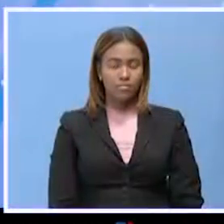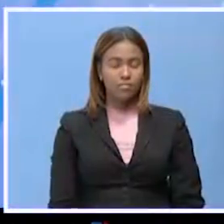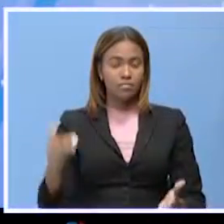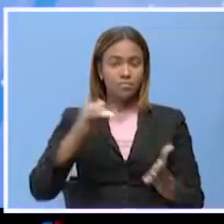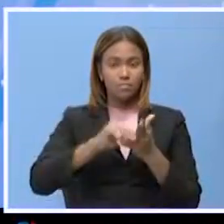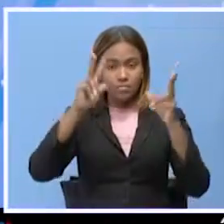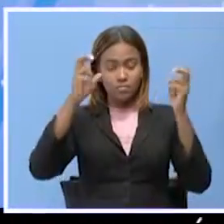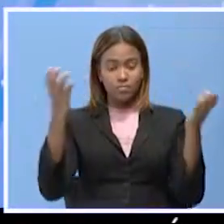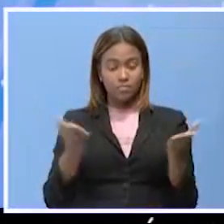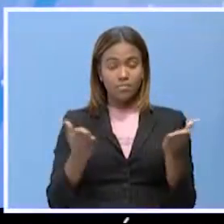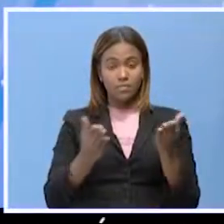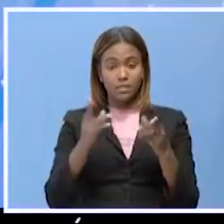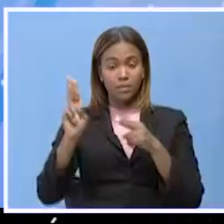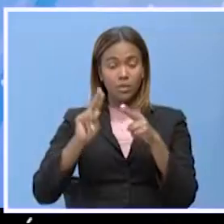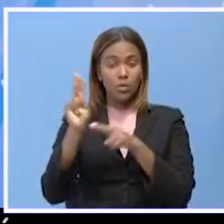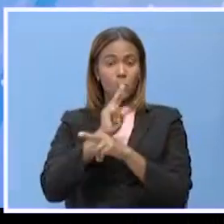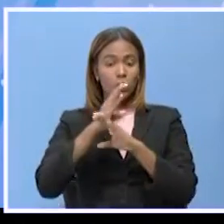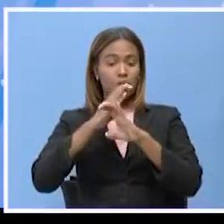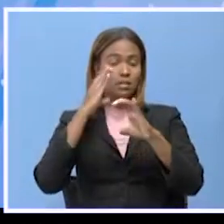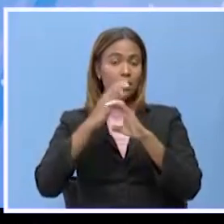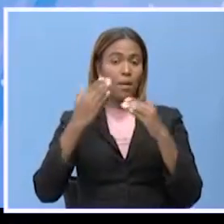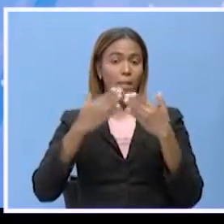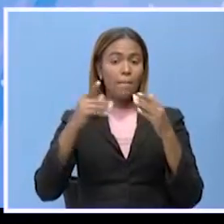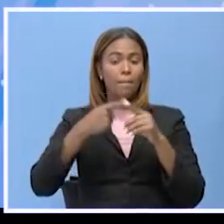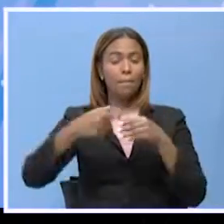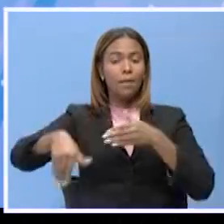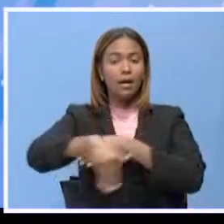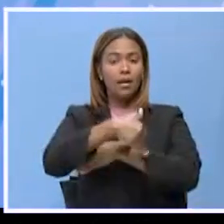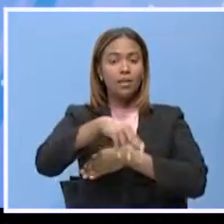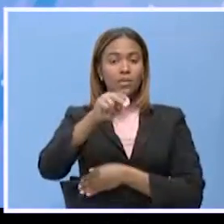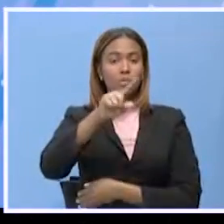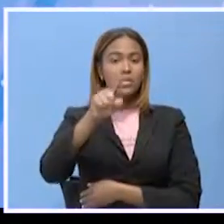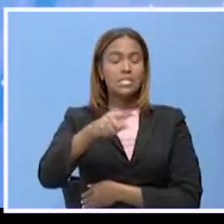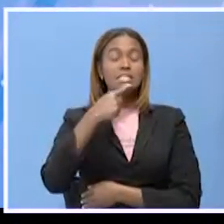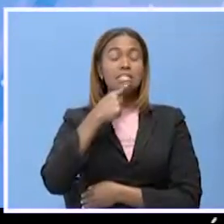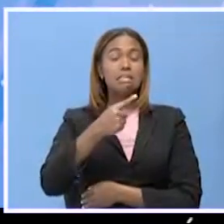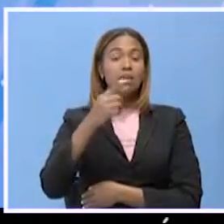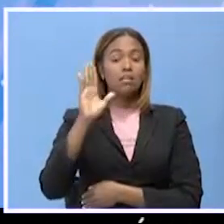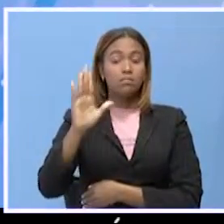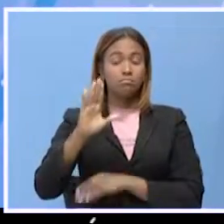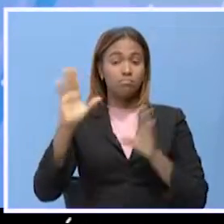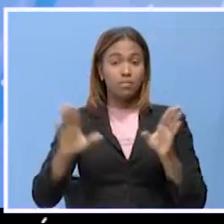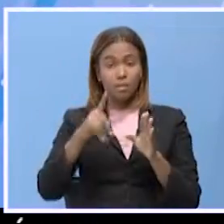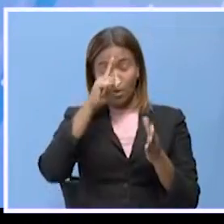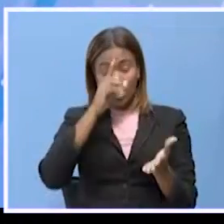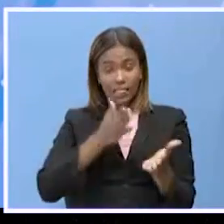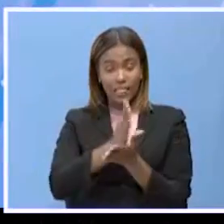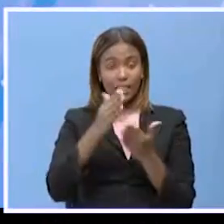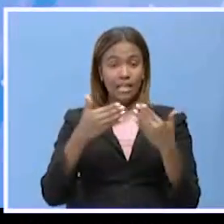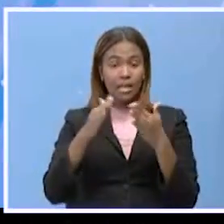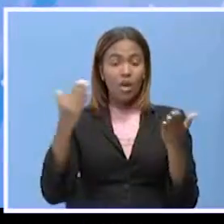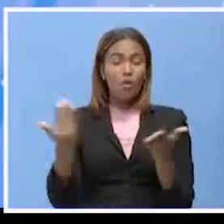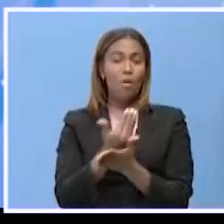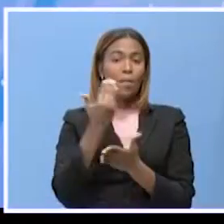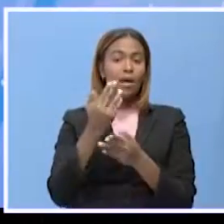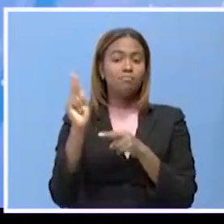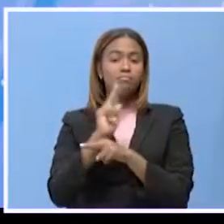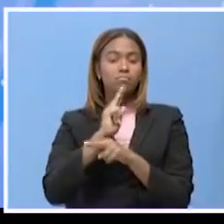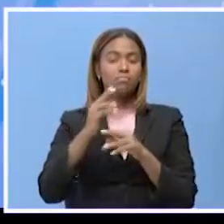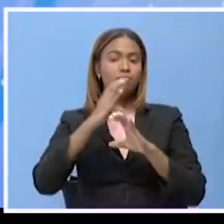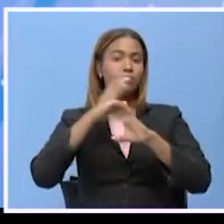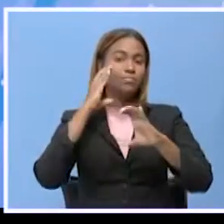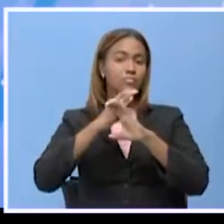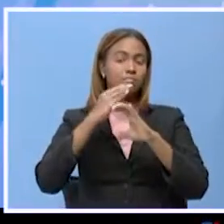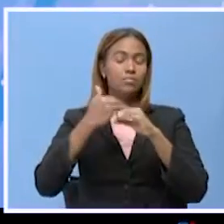Volviendo al plano local, señores, usuarios de transporte público de la avenida Núñez de Cáceres expresaron satisfacción por la entrada en funcionamiento de modernas unidades de